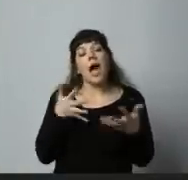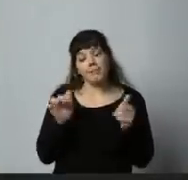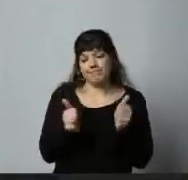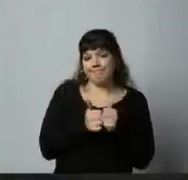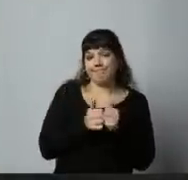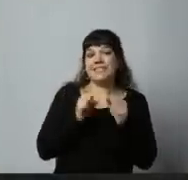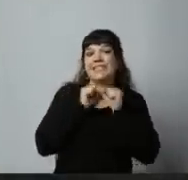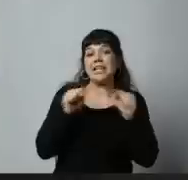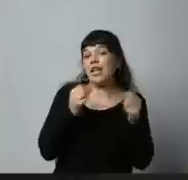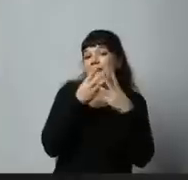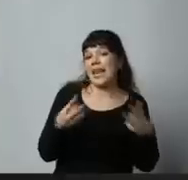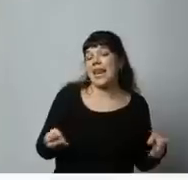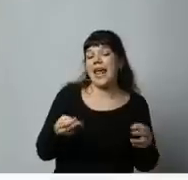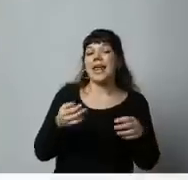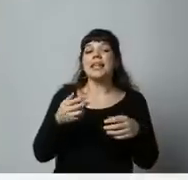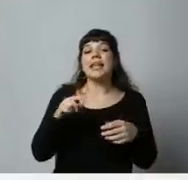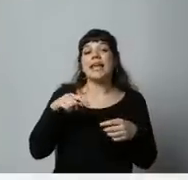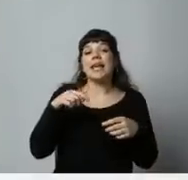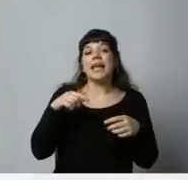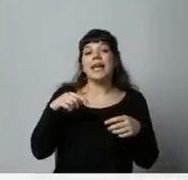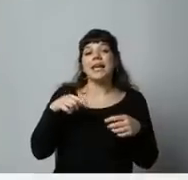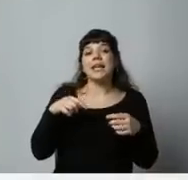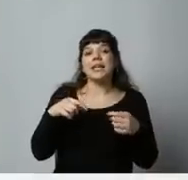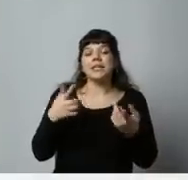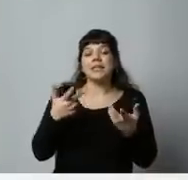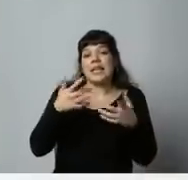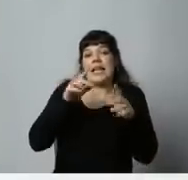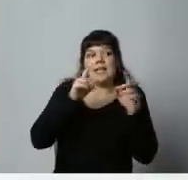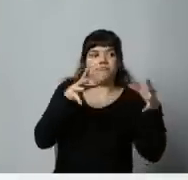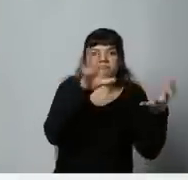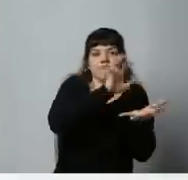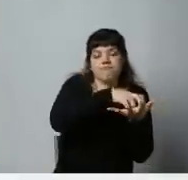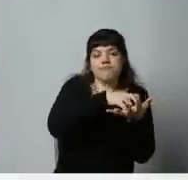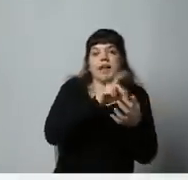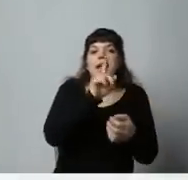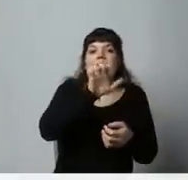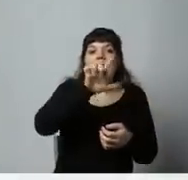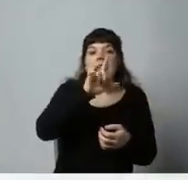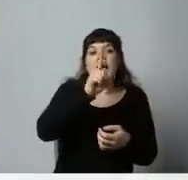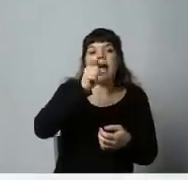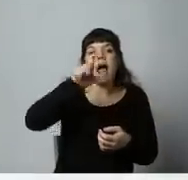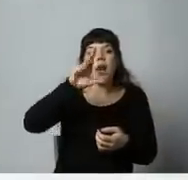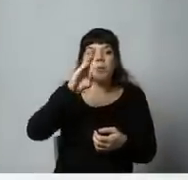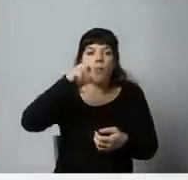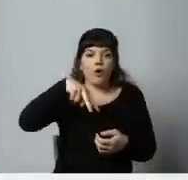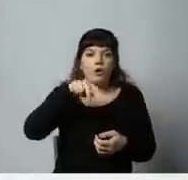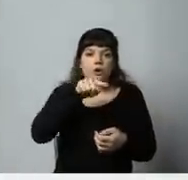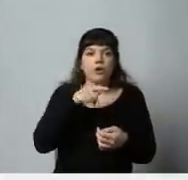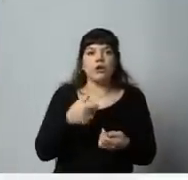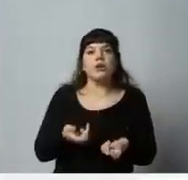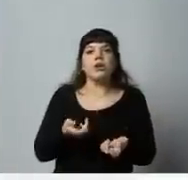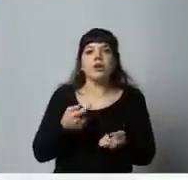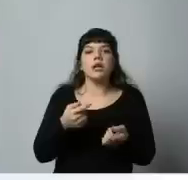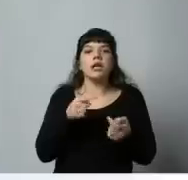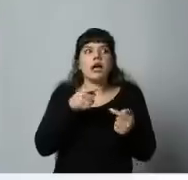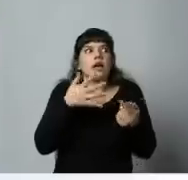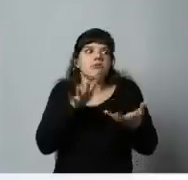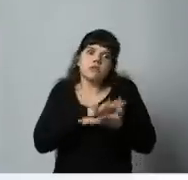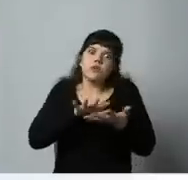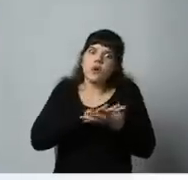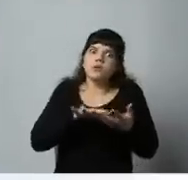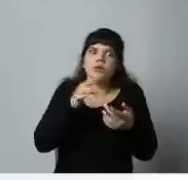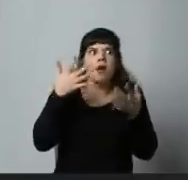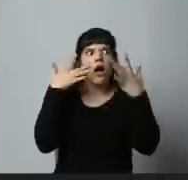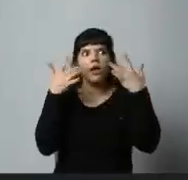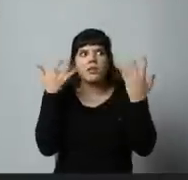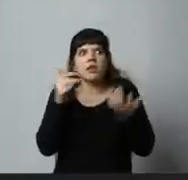general del teatro del galpón Héctor guido y la periodista de la casa soledad platero para hablar un poco de la situación que está viviendo los